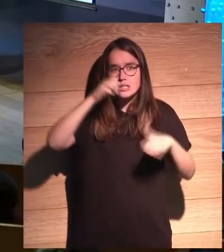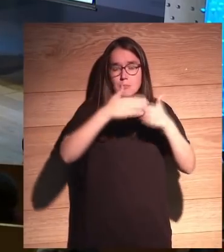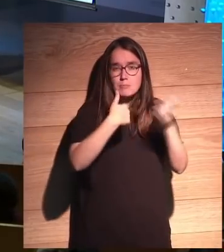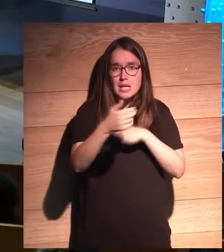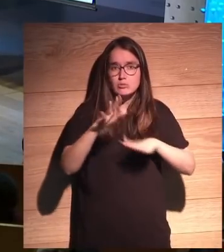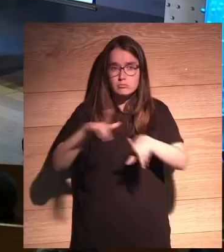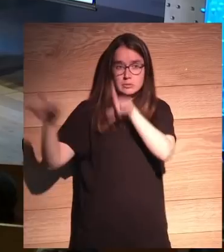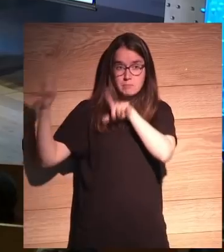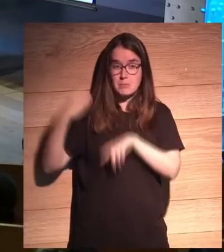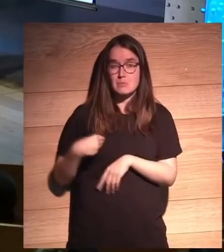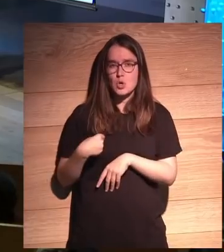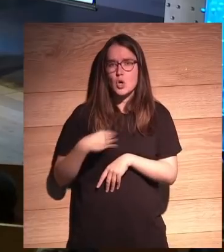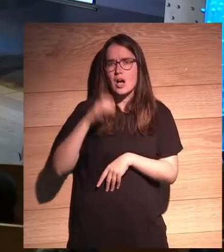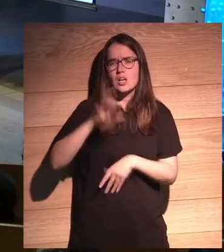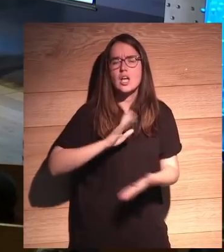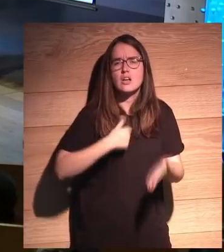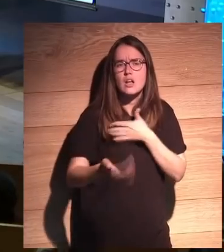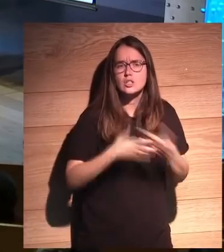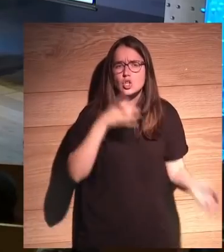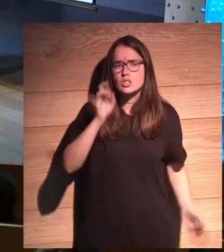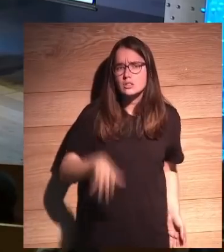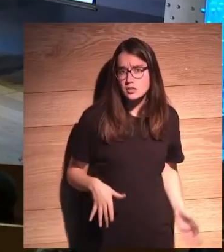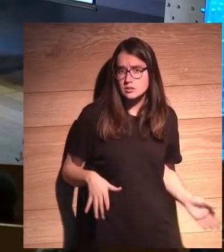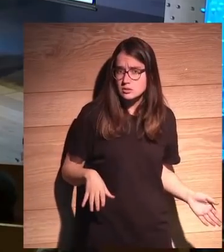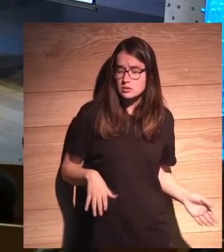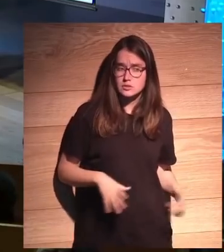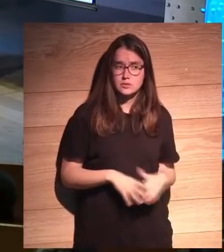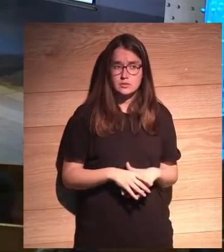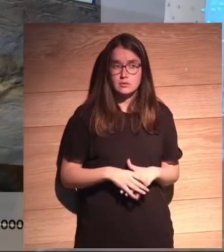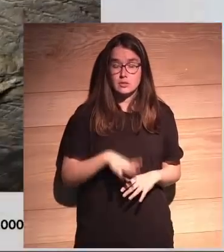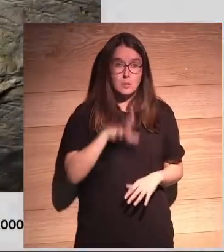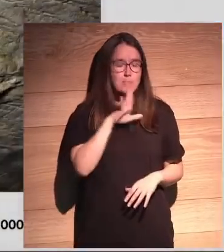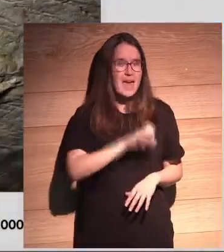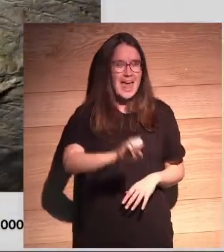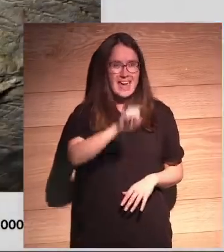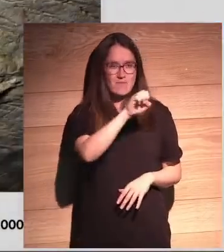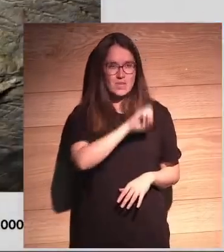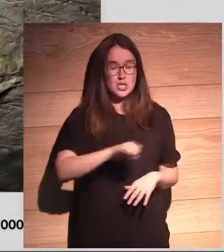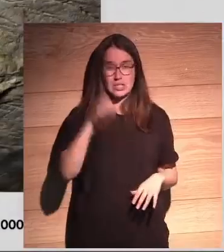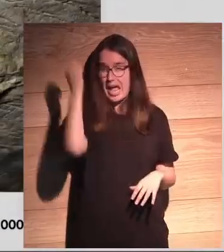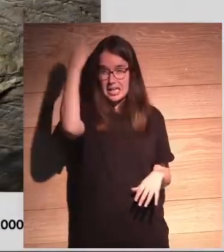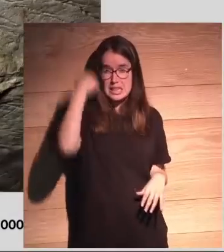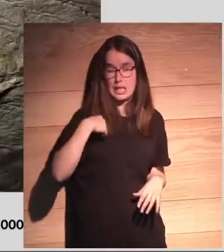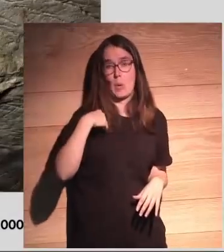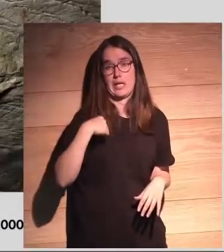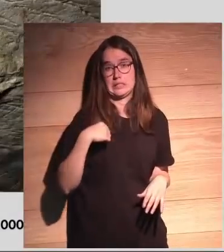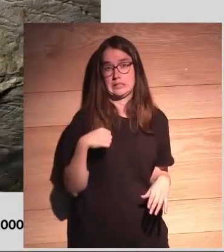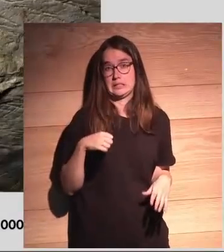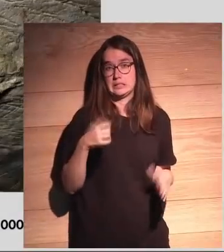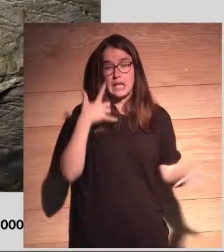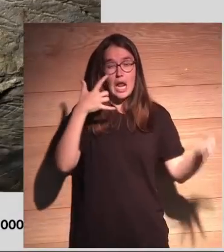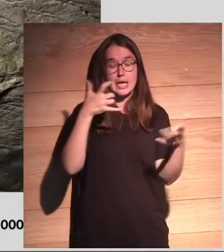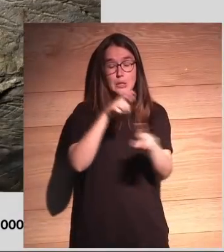aquí, quiénes hicieron esas obras extraordinarias, las obras primigenias del